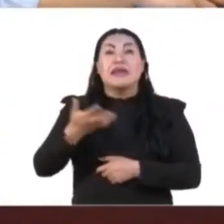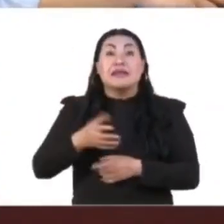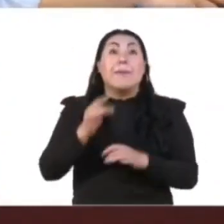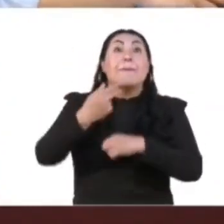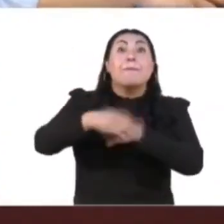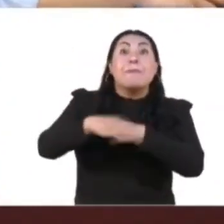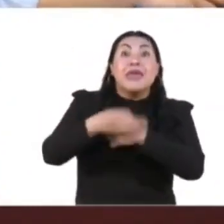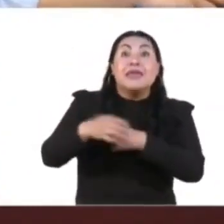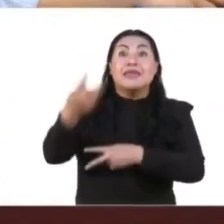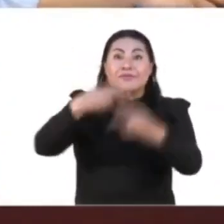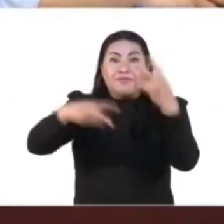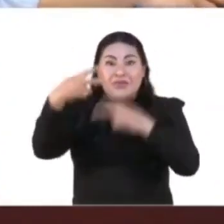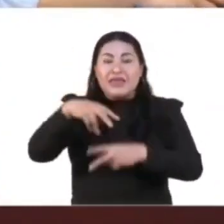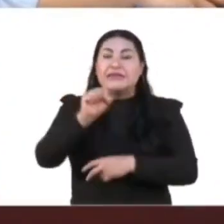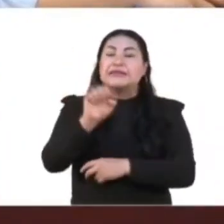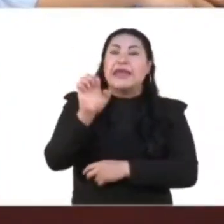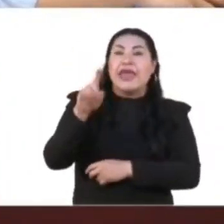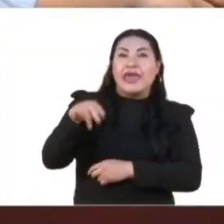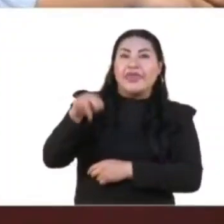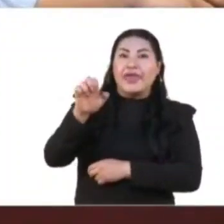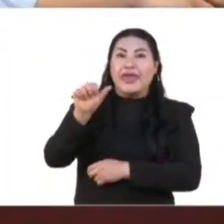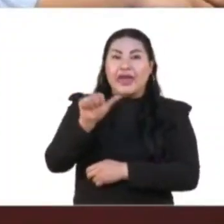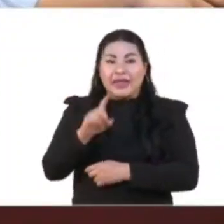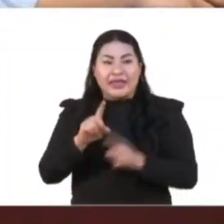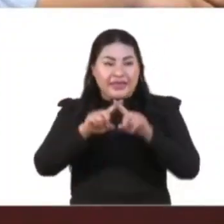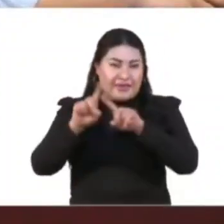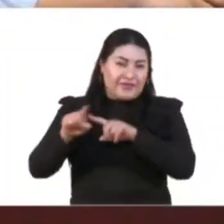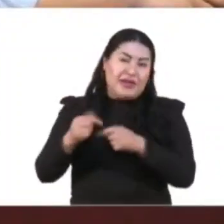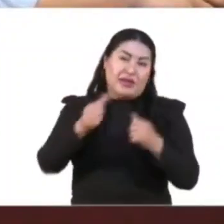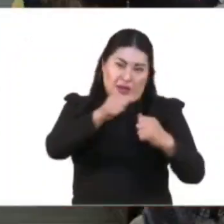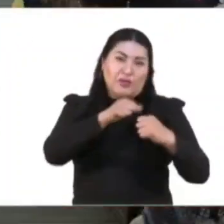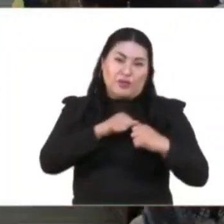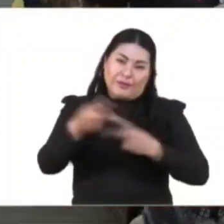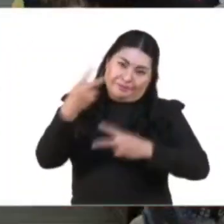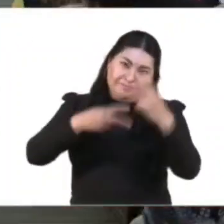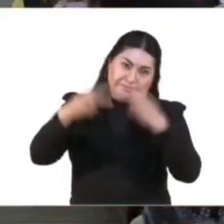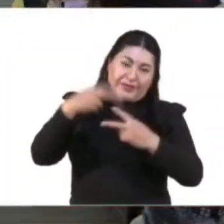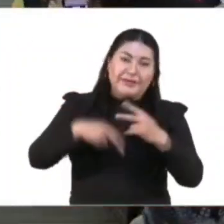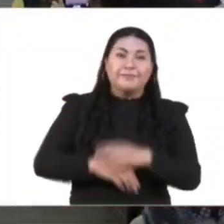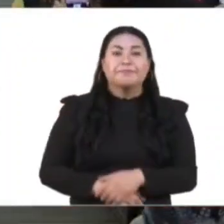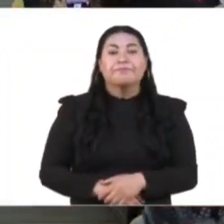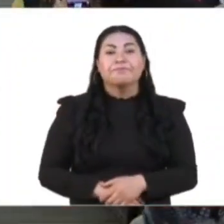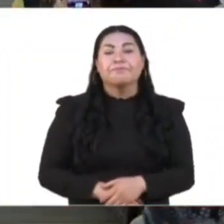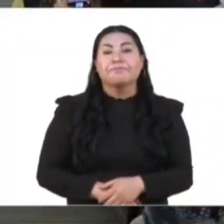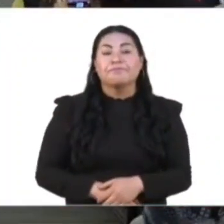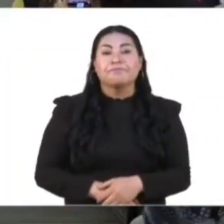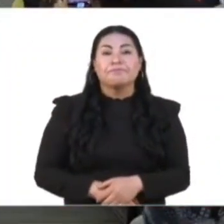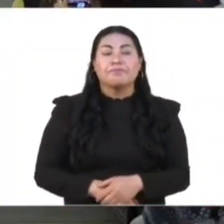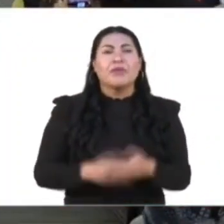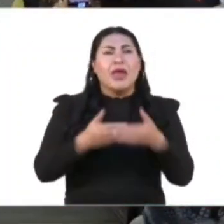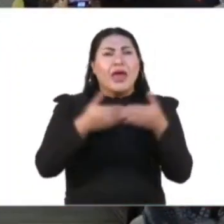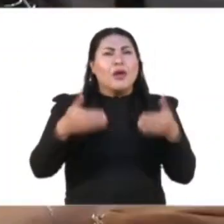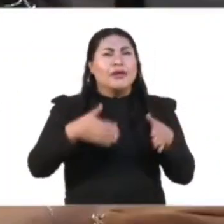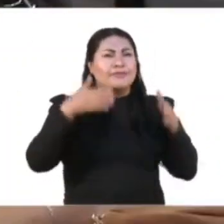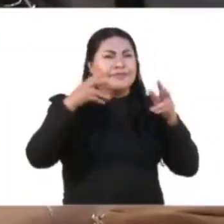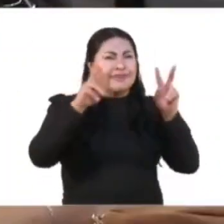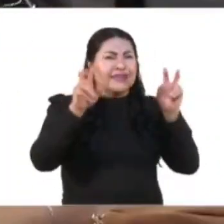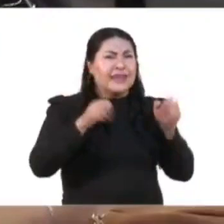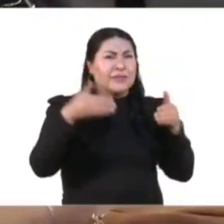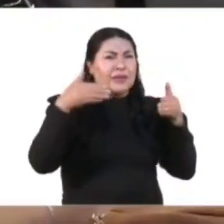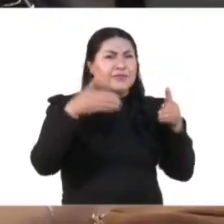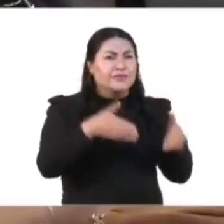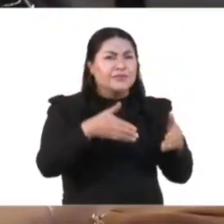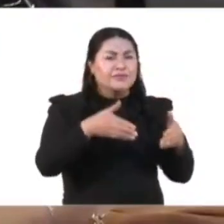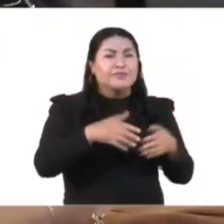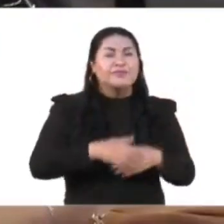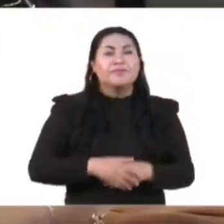Defensa, en caso de que llegara a colapsar algún edificio. Bien. Bueno, nada más me voy a referir ahorita del tema en específico, para no